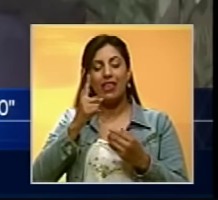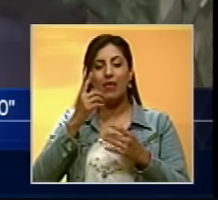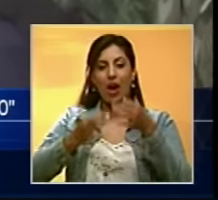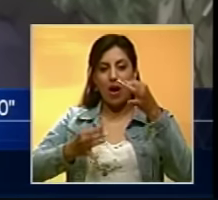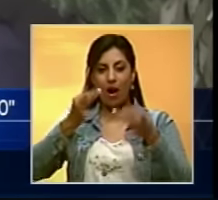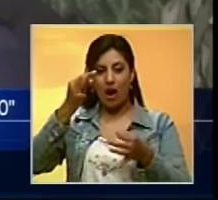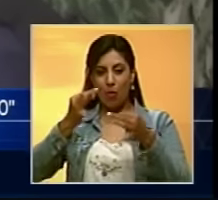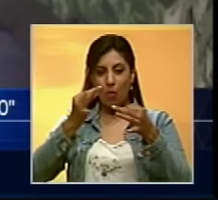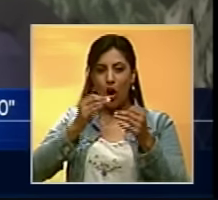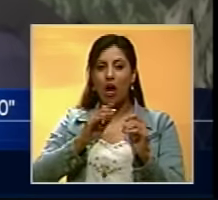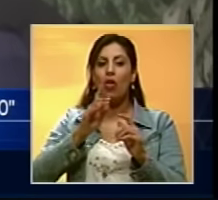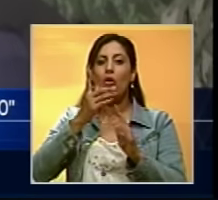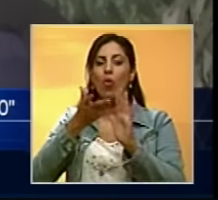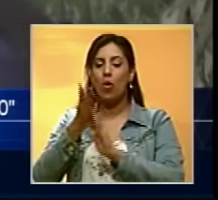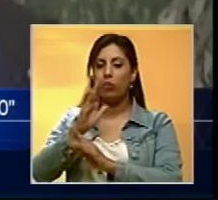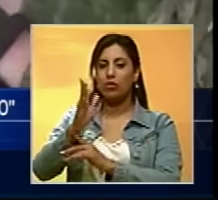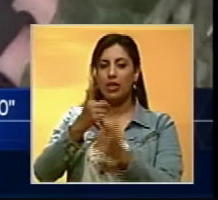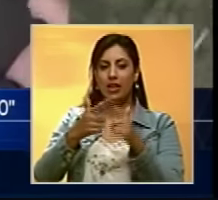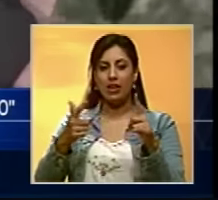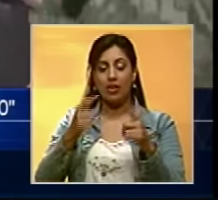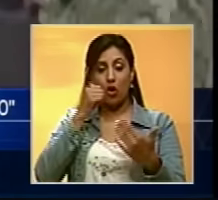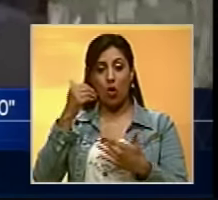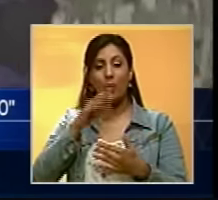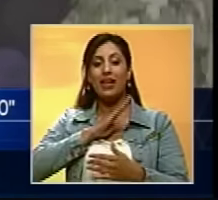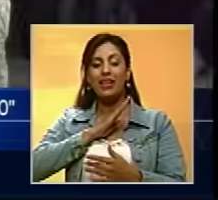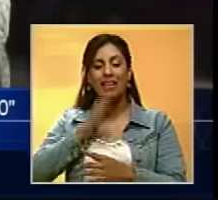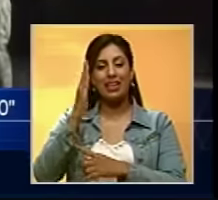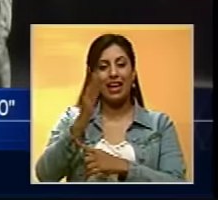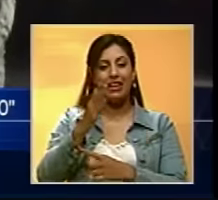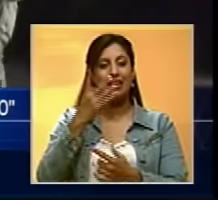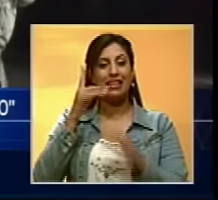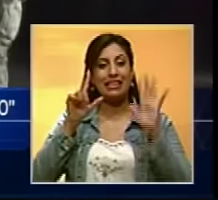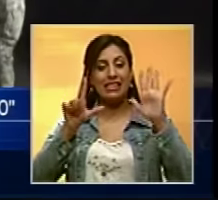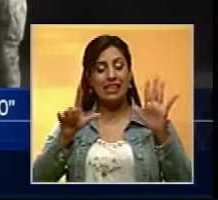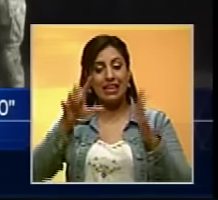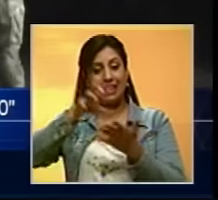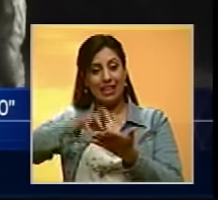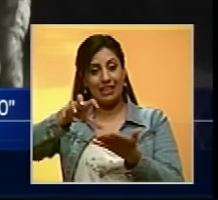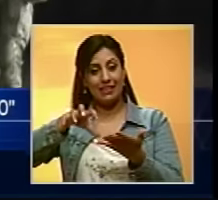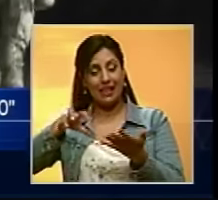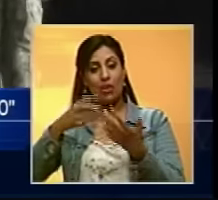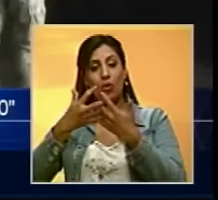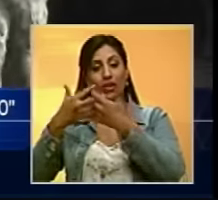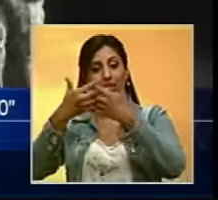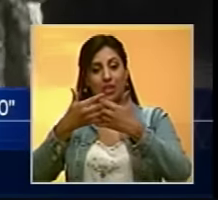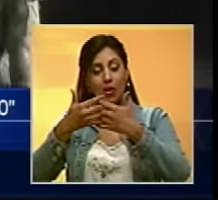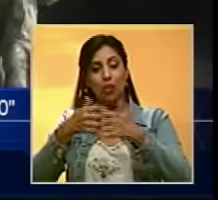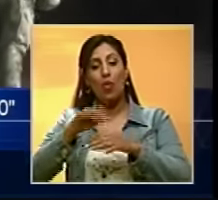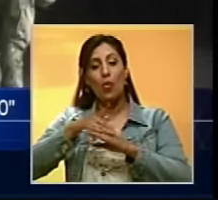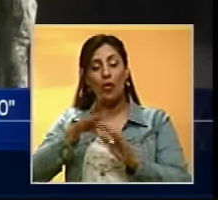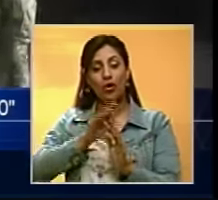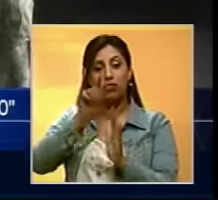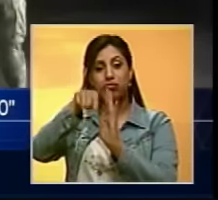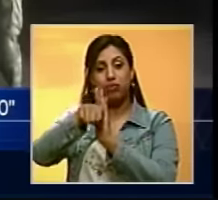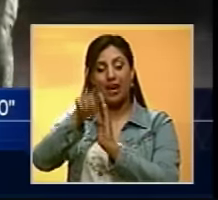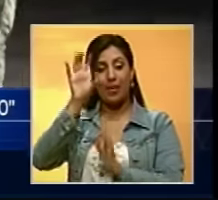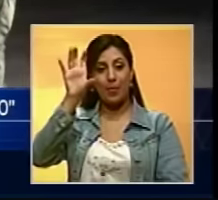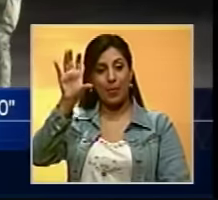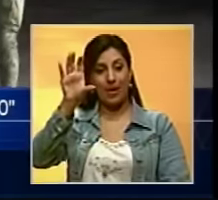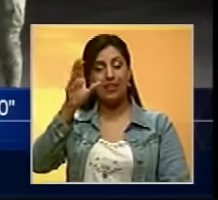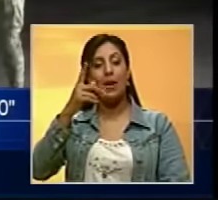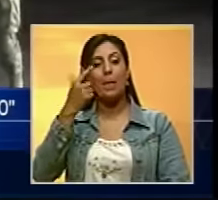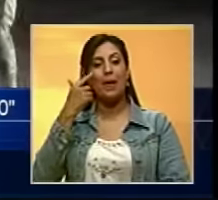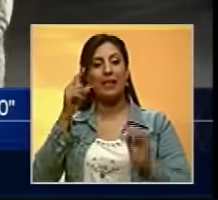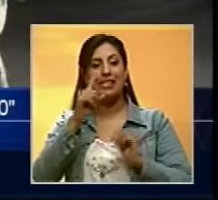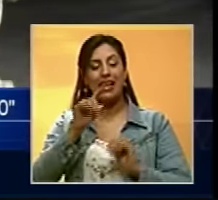que sus abogados recurrían a la apelación el chapo enfrenta cargos en siete entidades de Estados Unidos tras haber ingresado a ese país